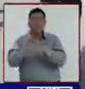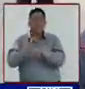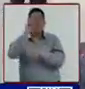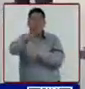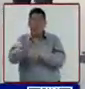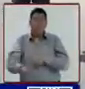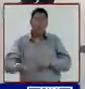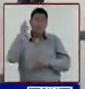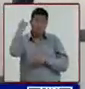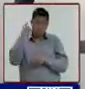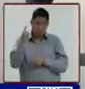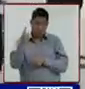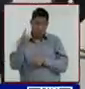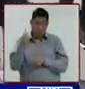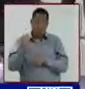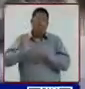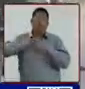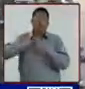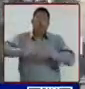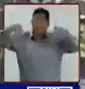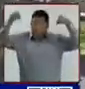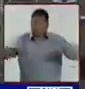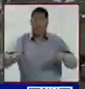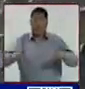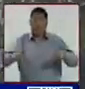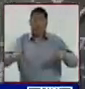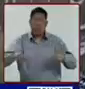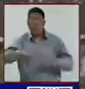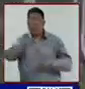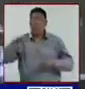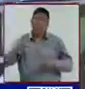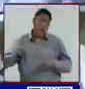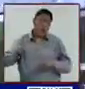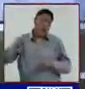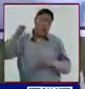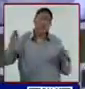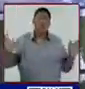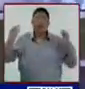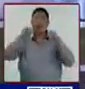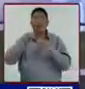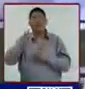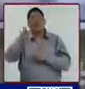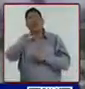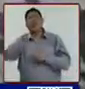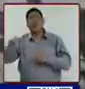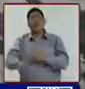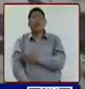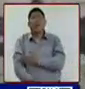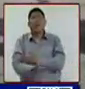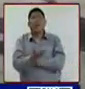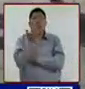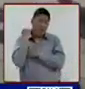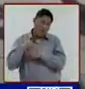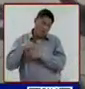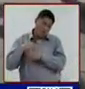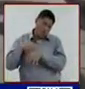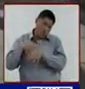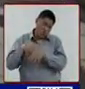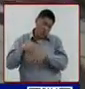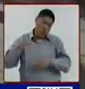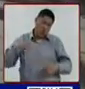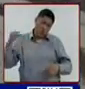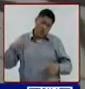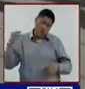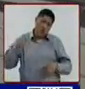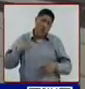anunciado. Una de esas movilizaciones va a comenzar acá, en el sector de Villa del Carmen. Cerca de las 8:30 de la mañana partirán quienes son